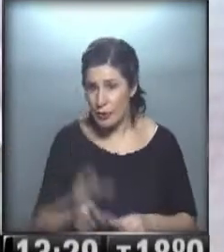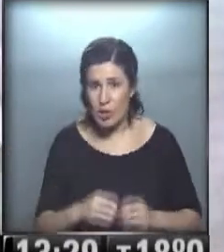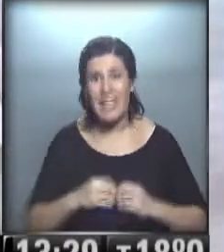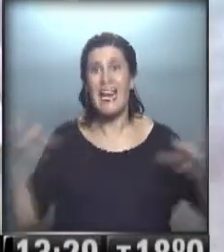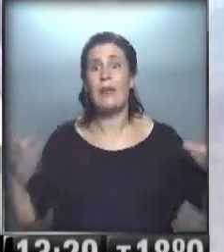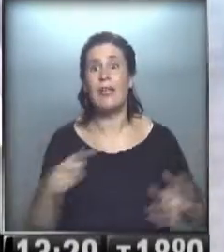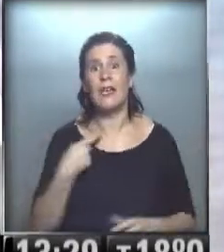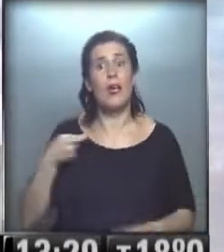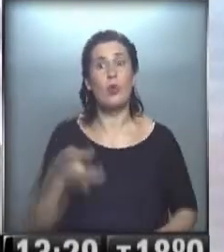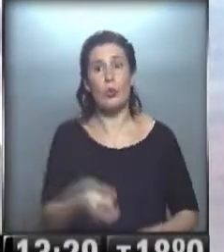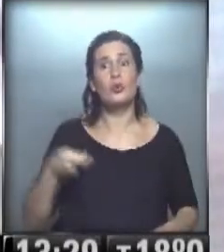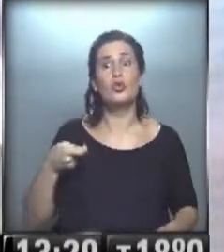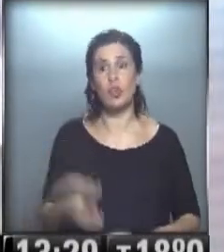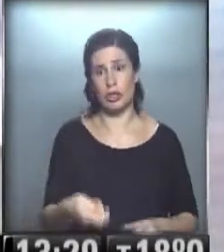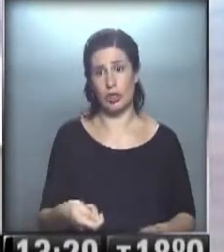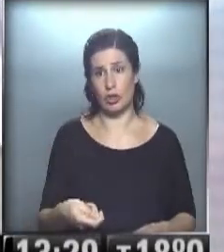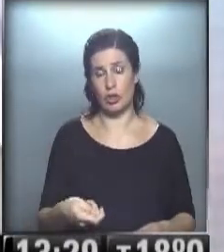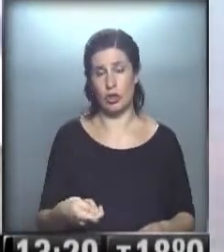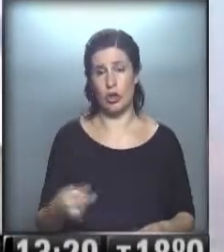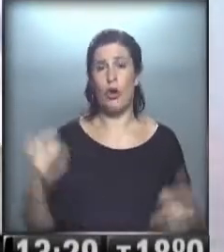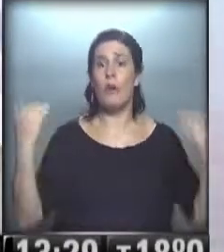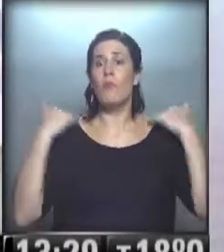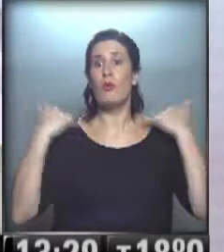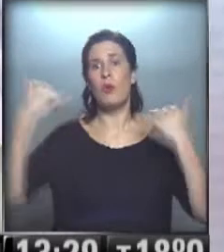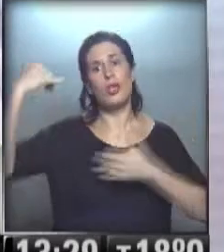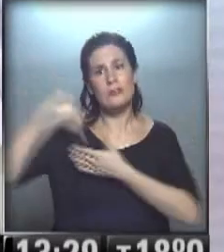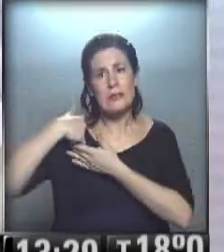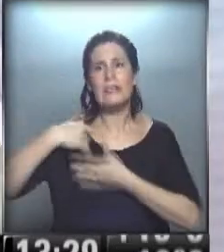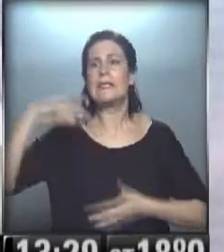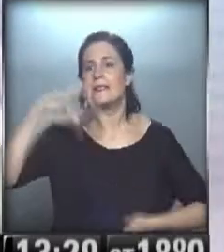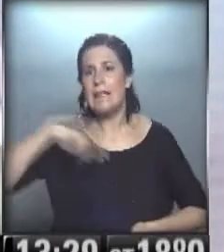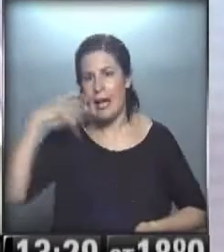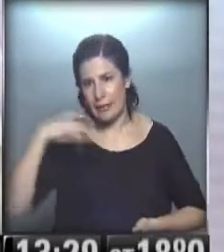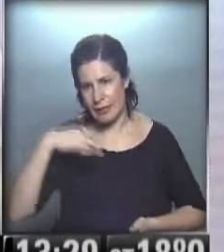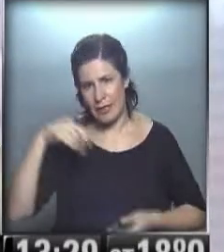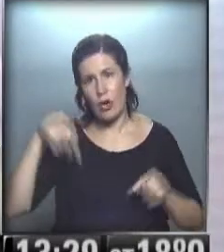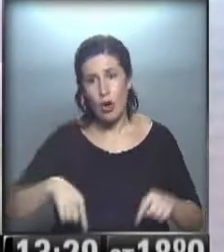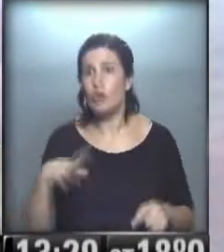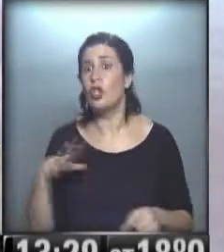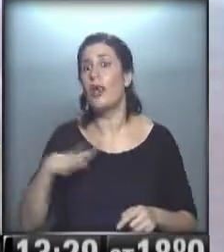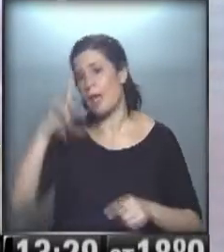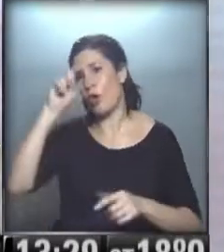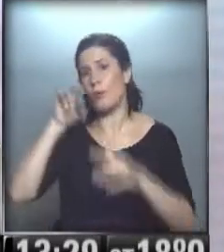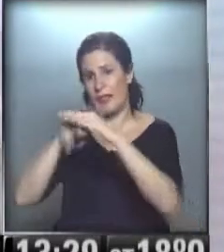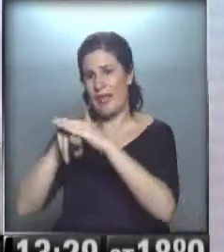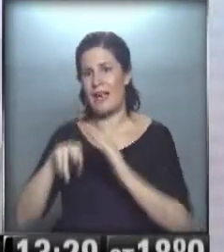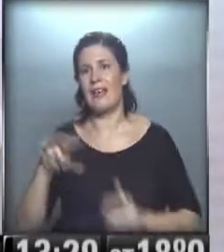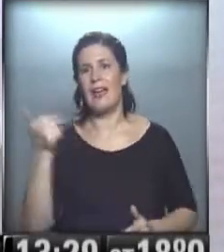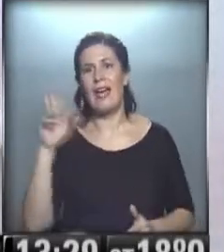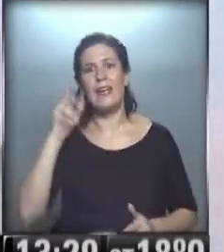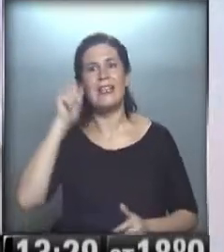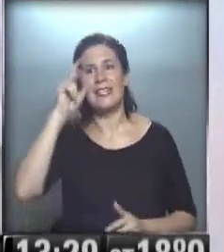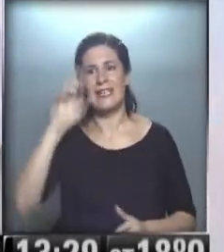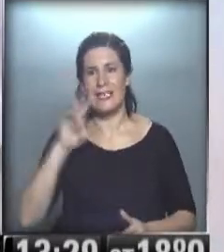dorsolumbar, le entró sangre en un pulmón, hoy todavía está en el Argerich. No me quieren dar información, lo único que me dicen es, está